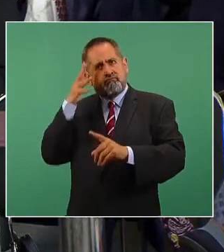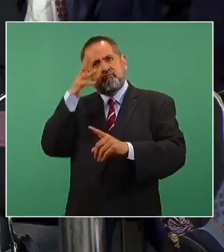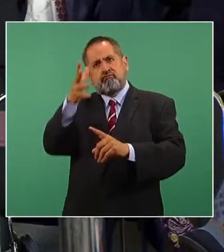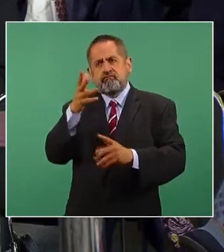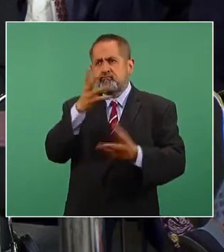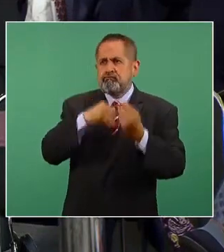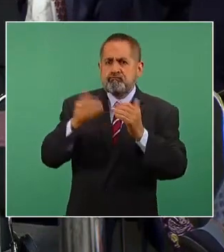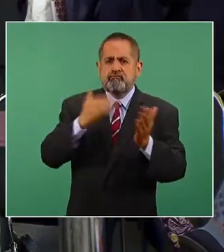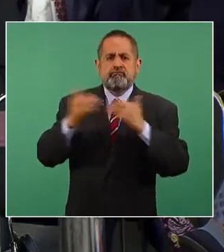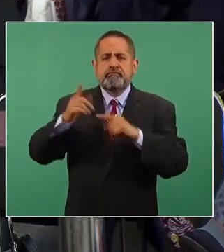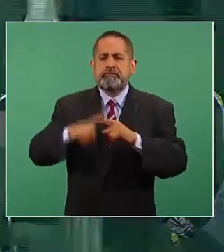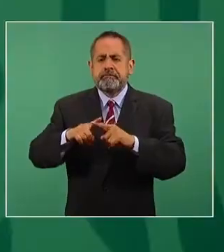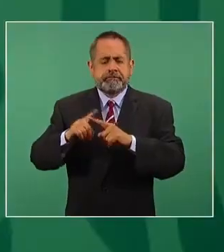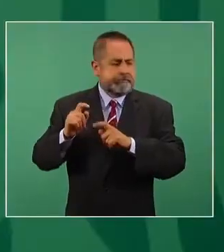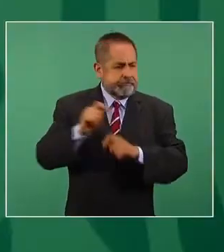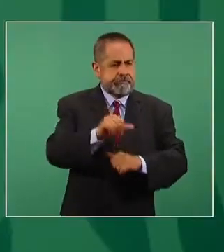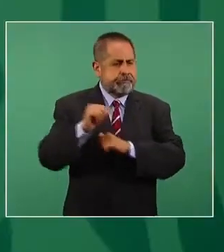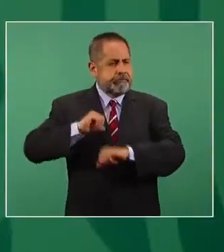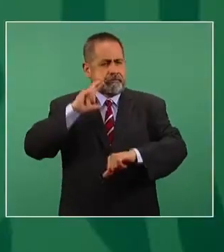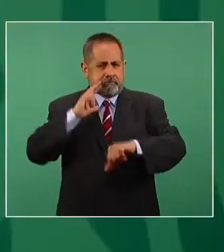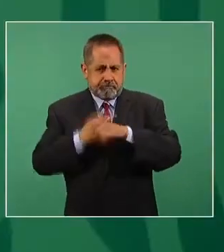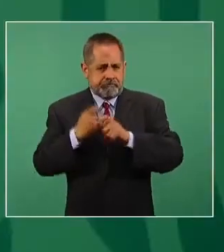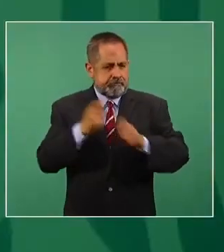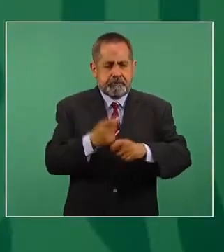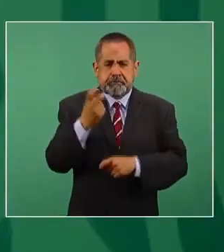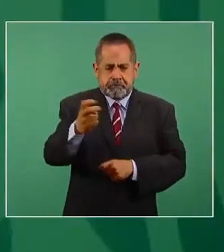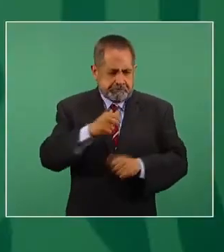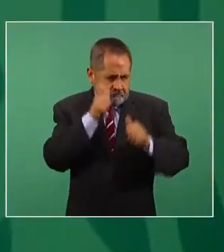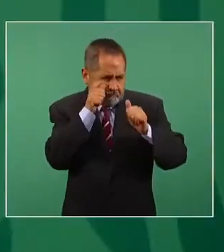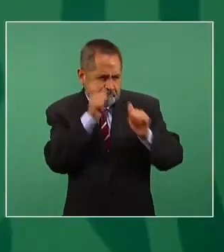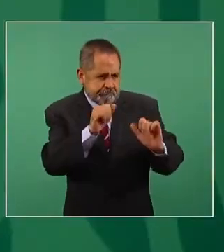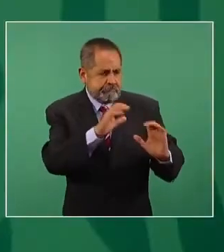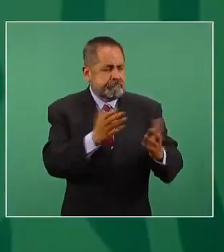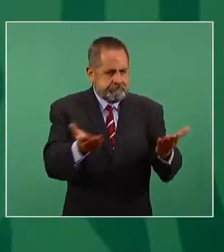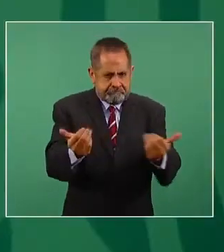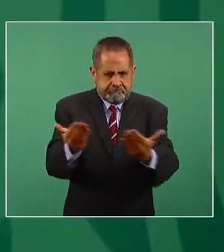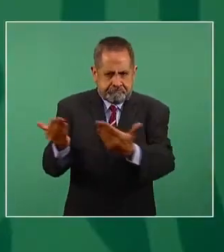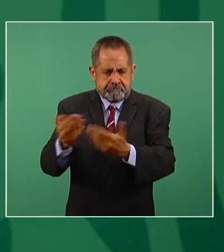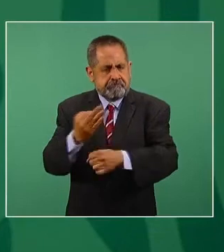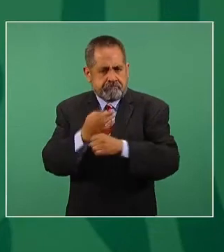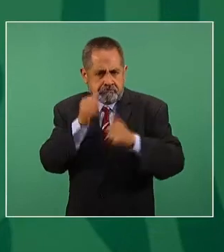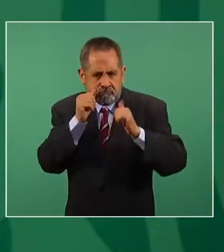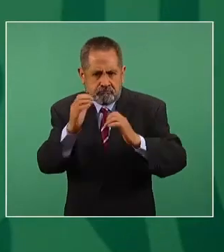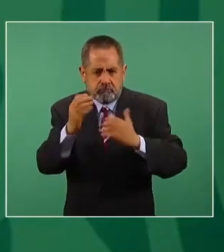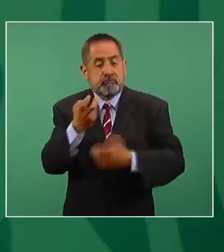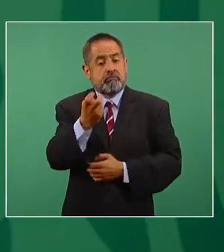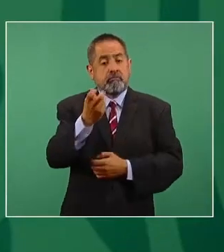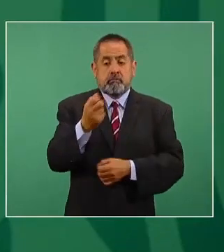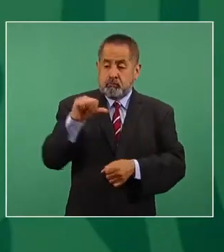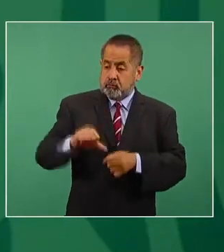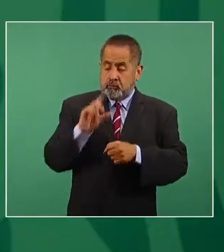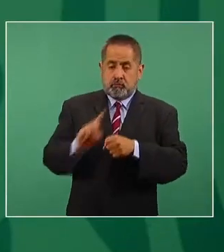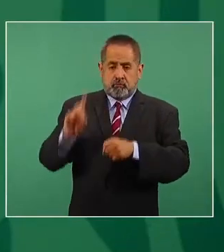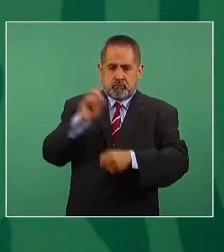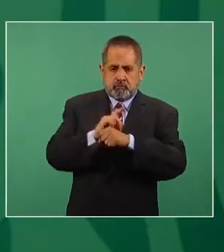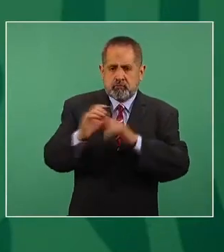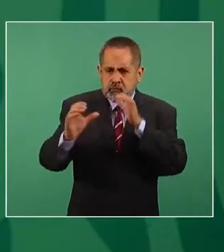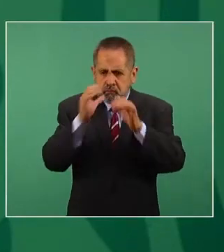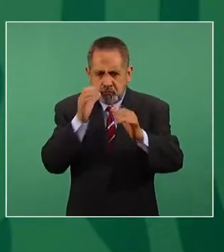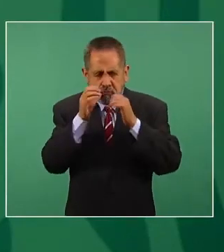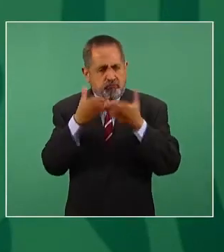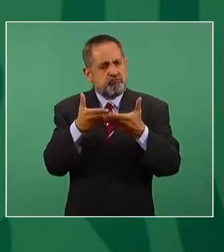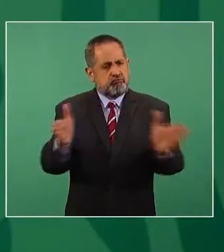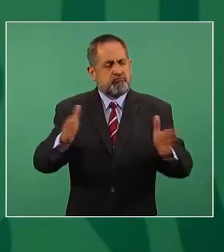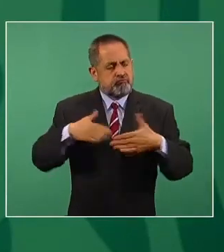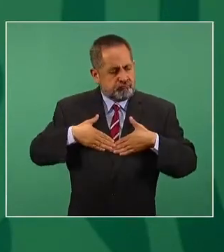les pertenecen a ellas, por eso las escuchamos. Por eso el día de hoy hemos querido propiciar un diálogo abierto y